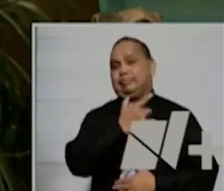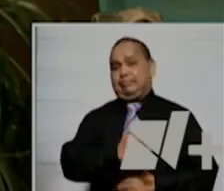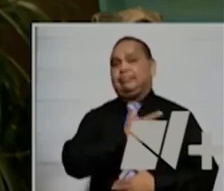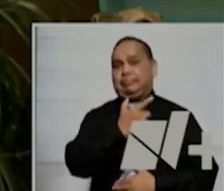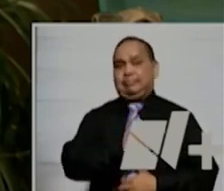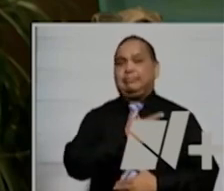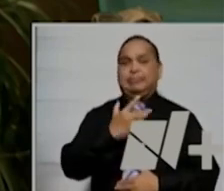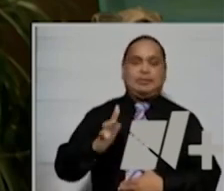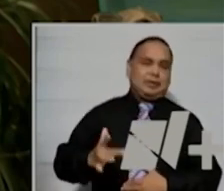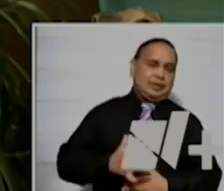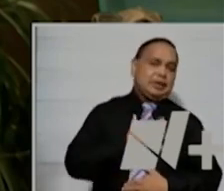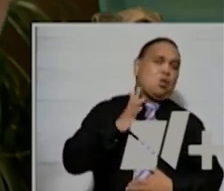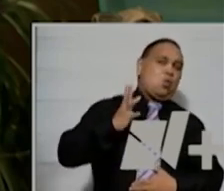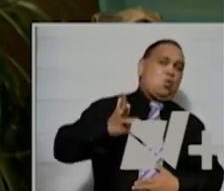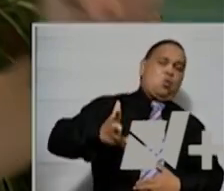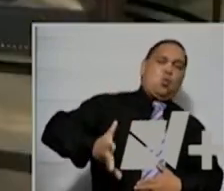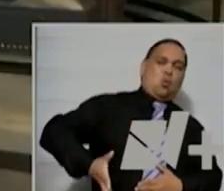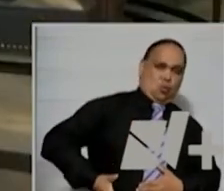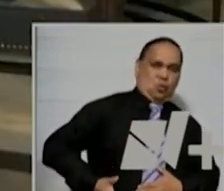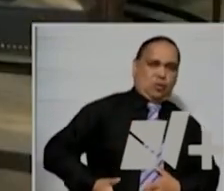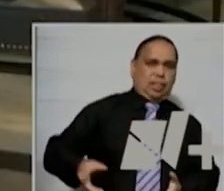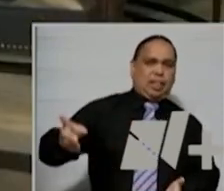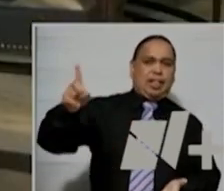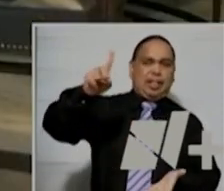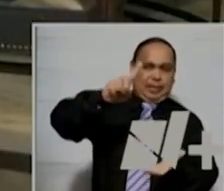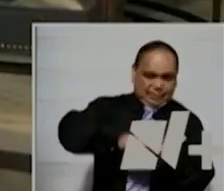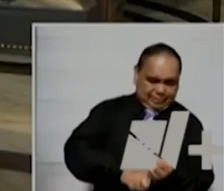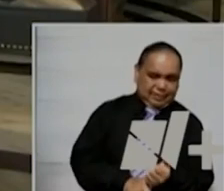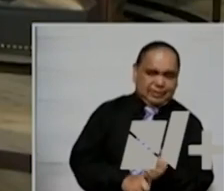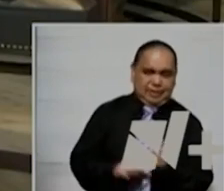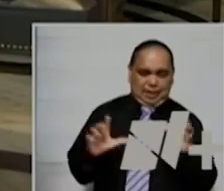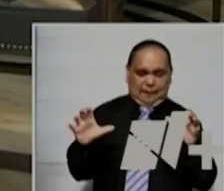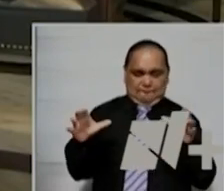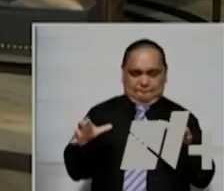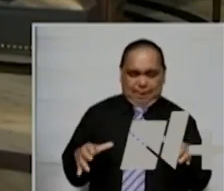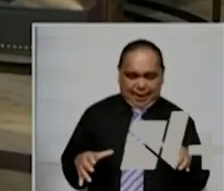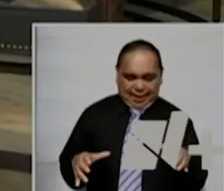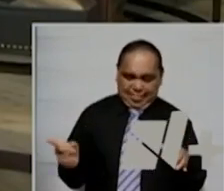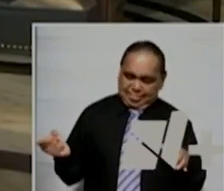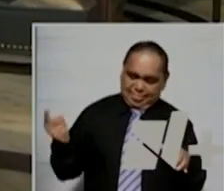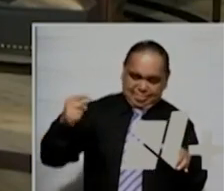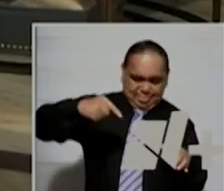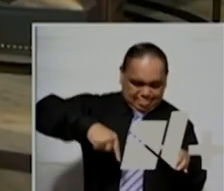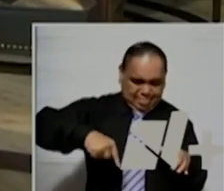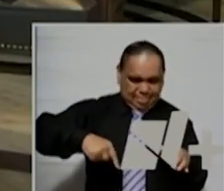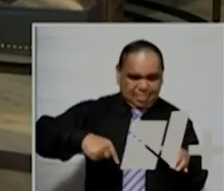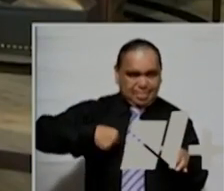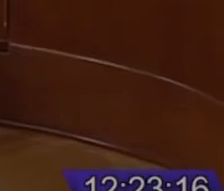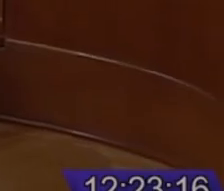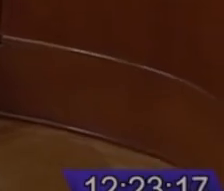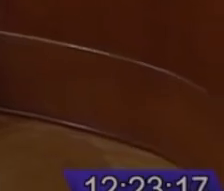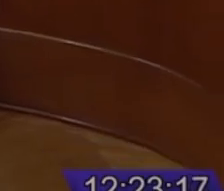que robar, manipular y engañar al pueblo y al erario es un terrible error que se debe de pagar con